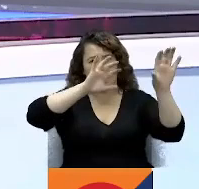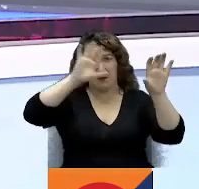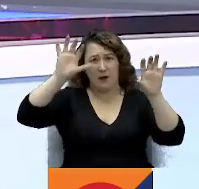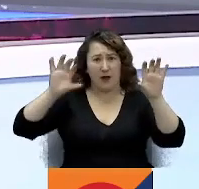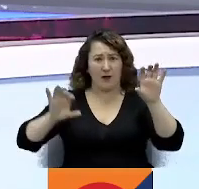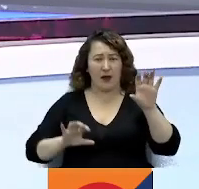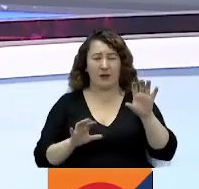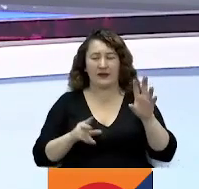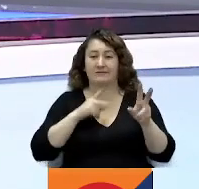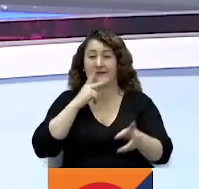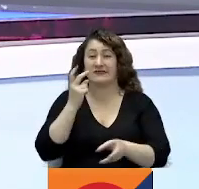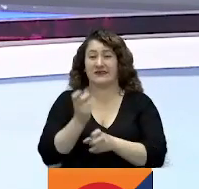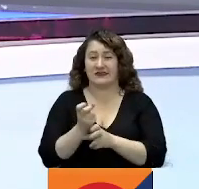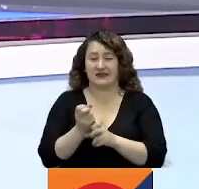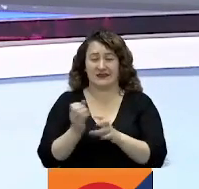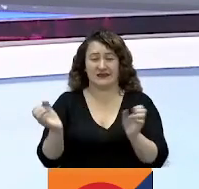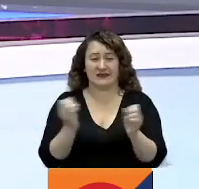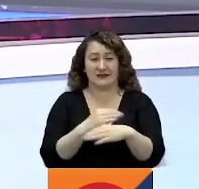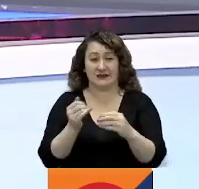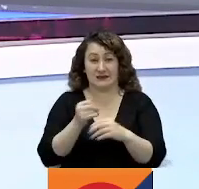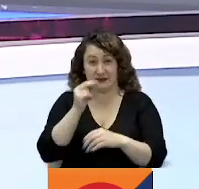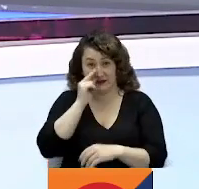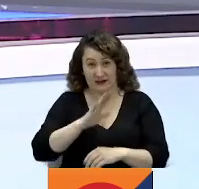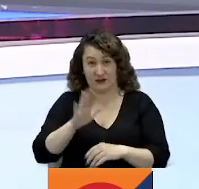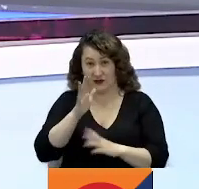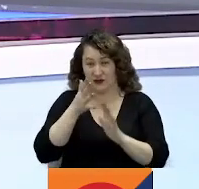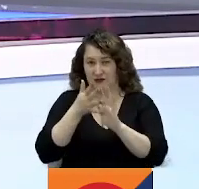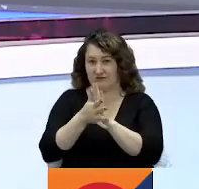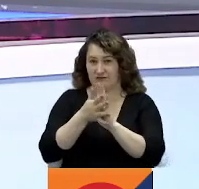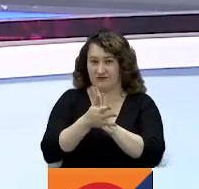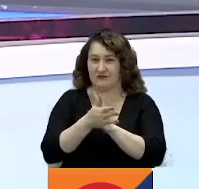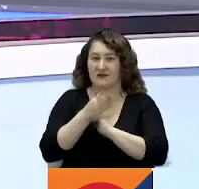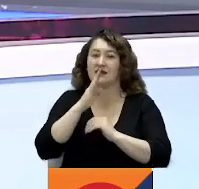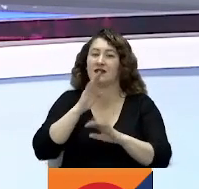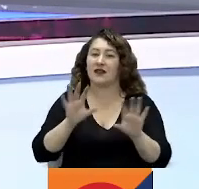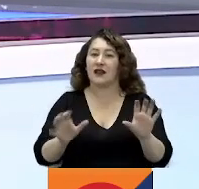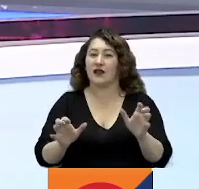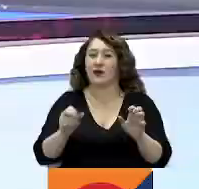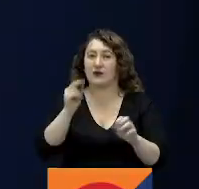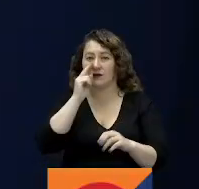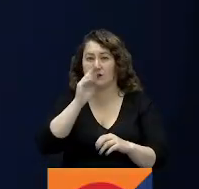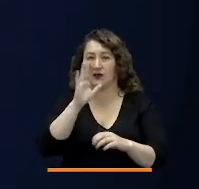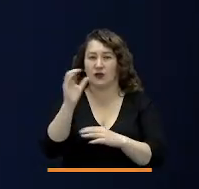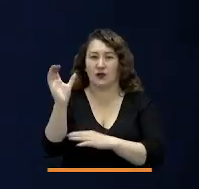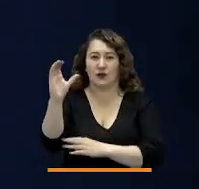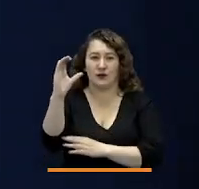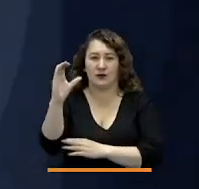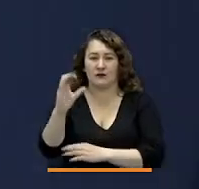el tránsito. El panorama de movilidad nacional con los corresponsales de Radio Nacional de Colombia.